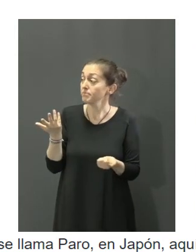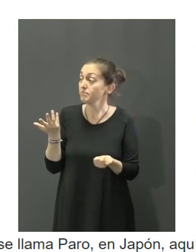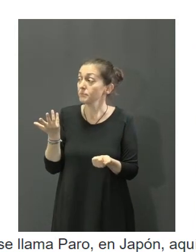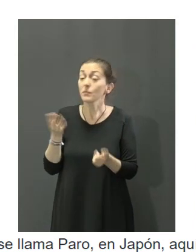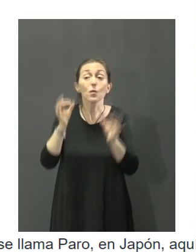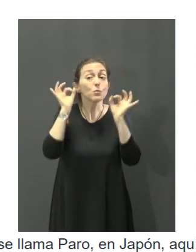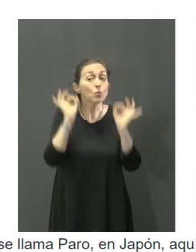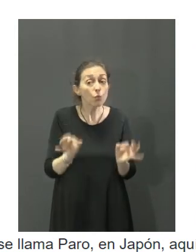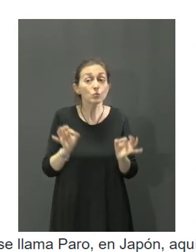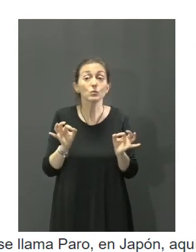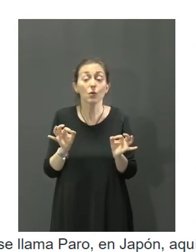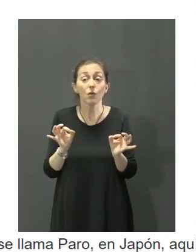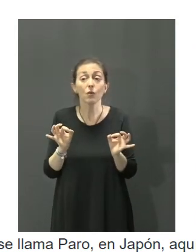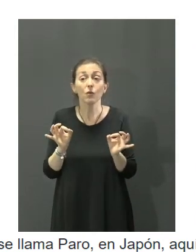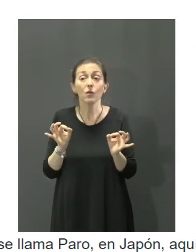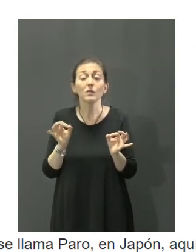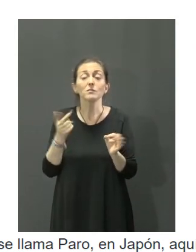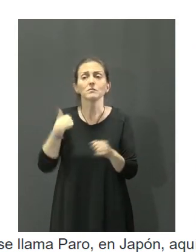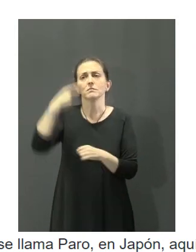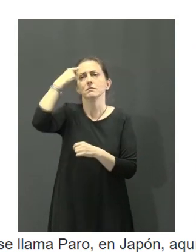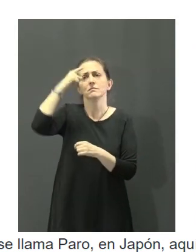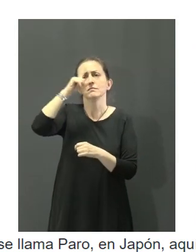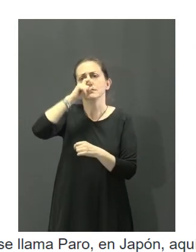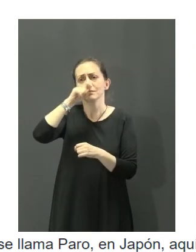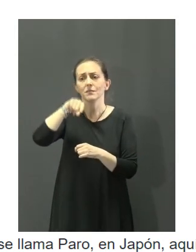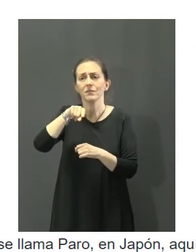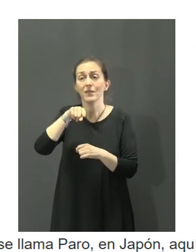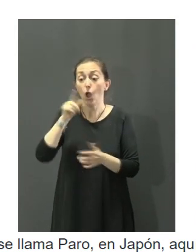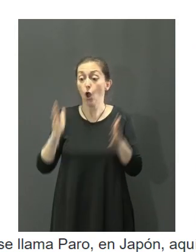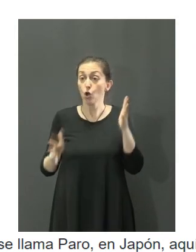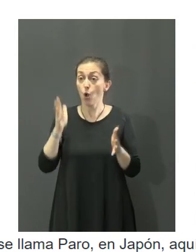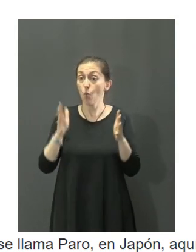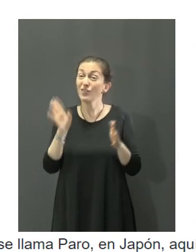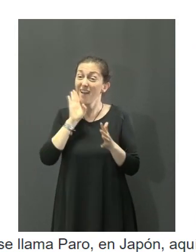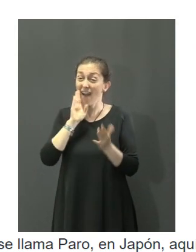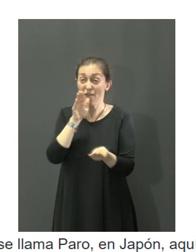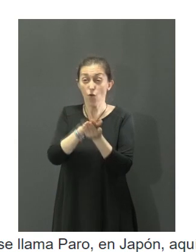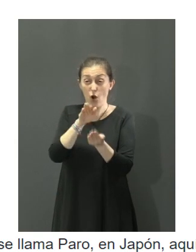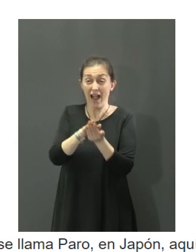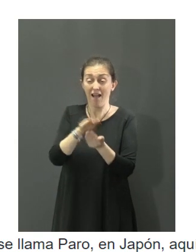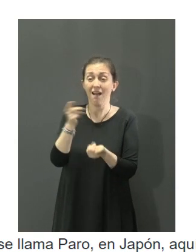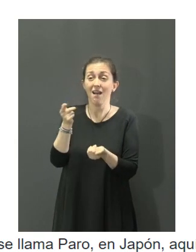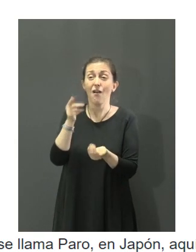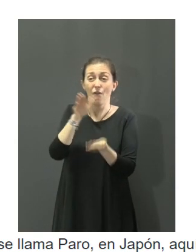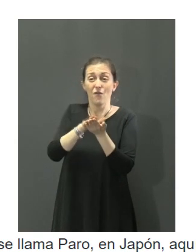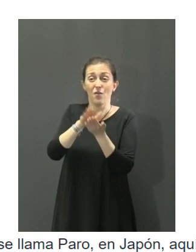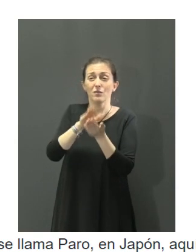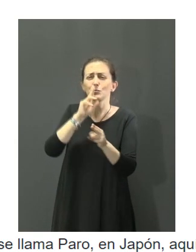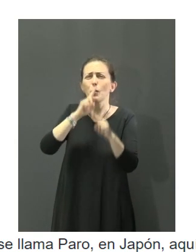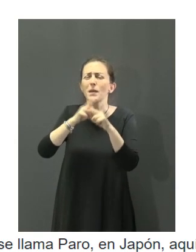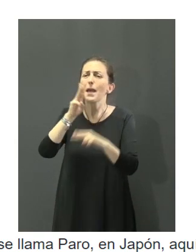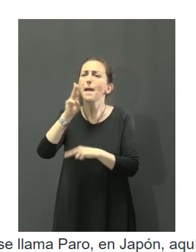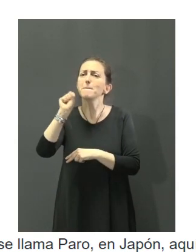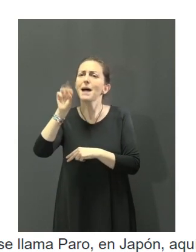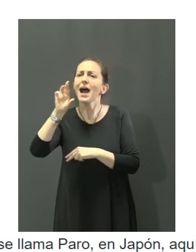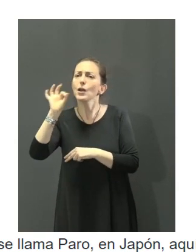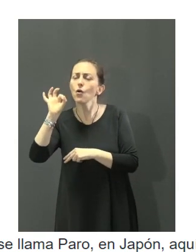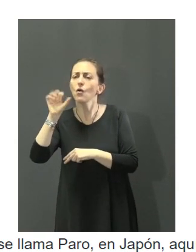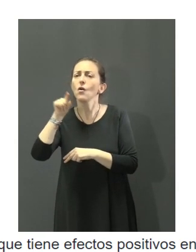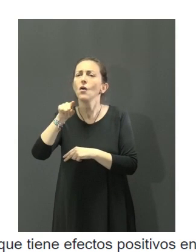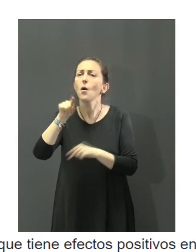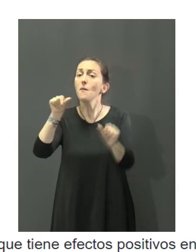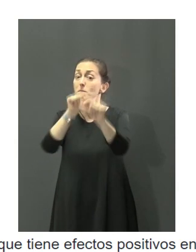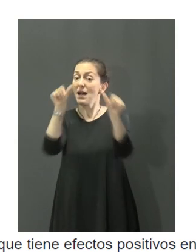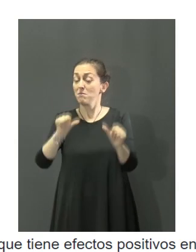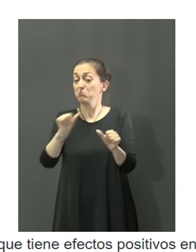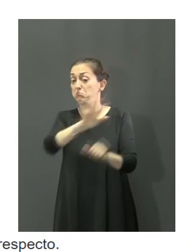Efectivamente, justo estaba recordando que este robot al que te refieres, el robot Paro, que tiene una